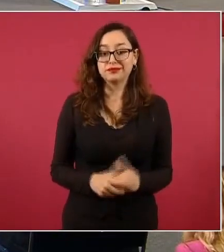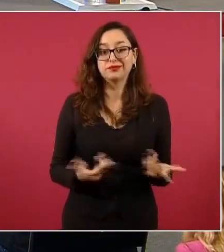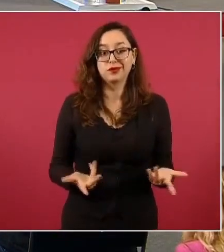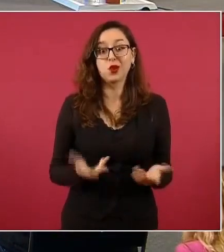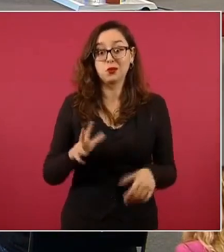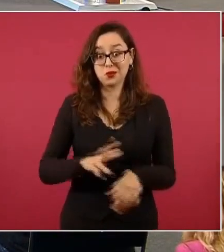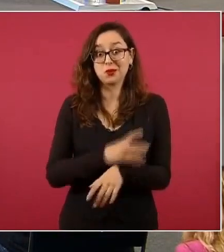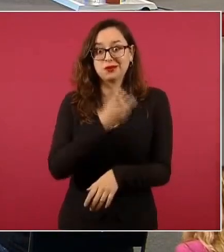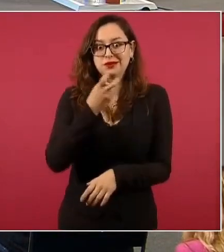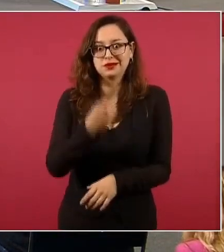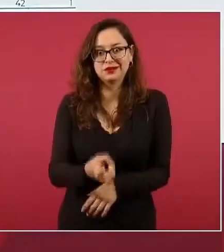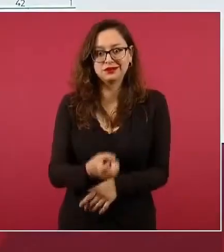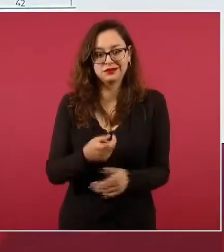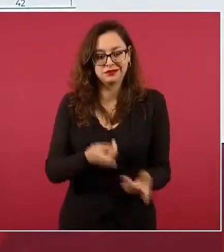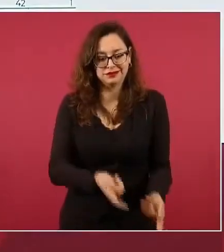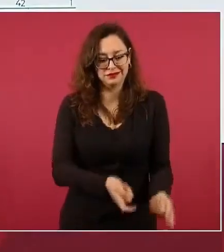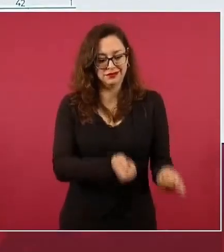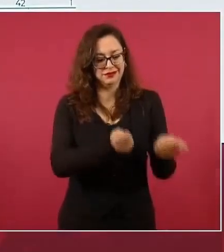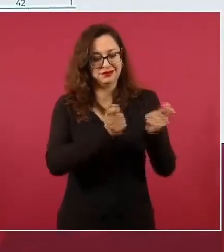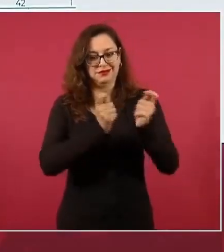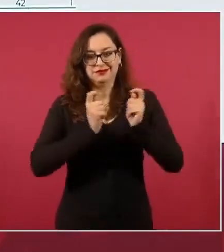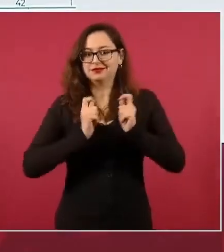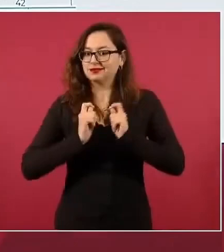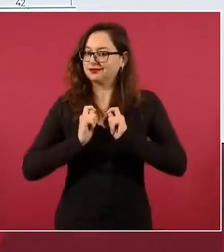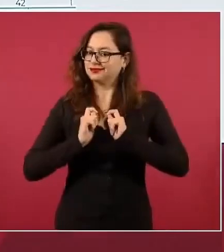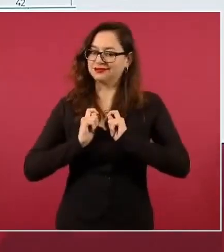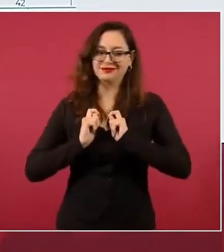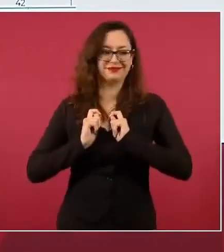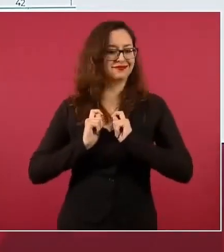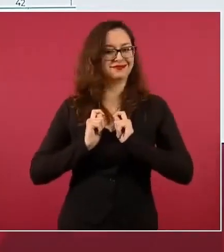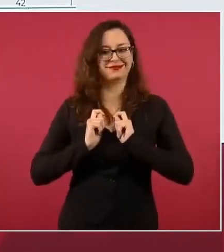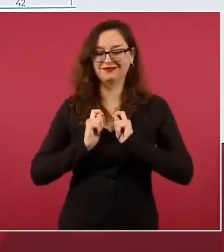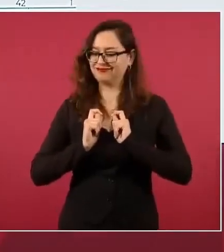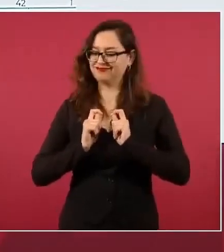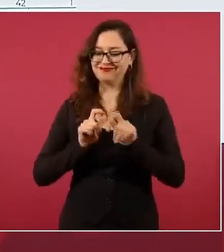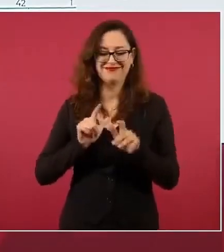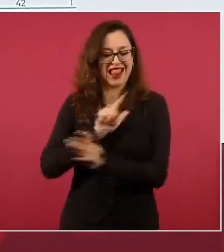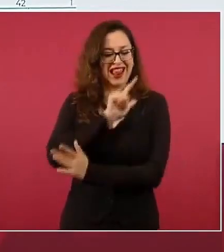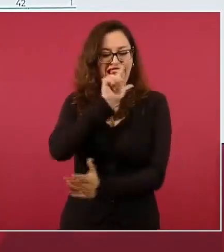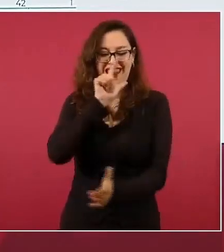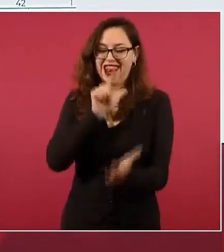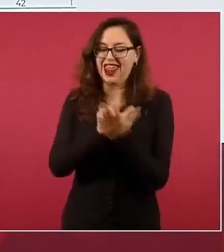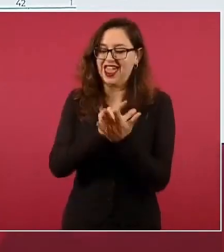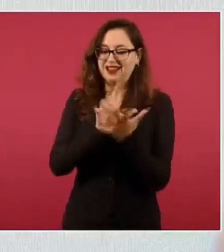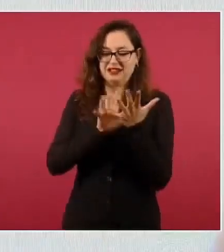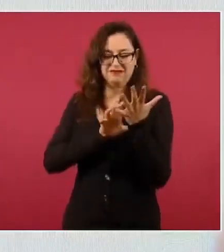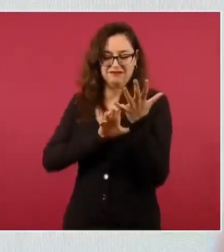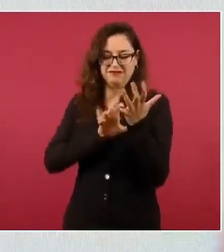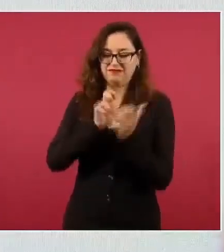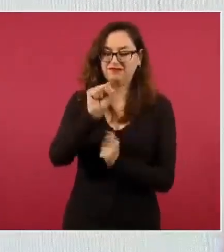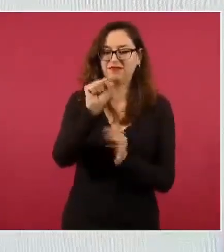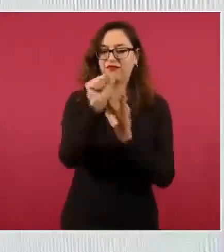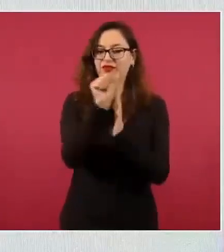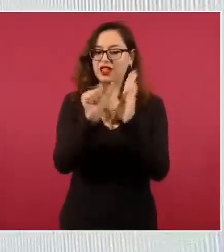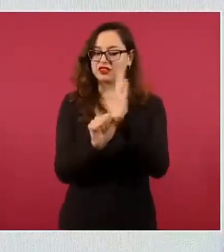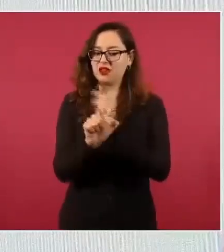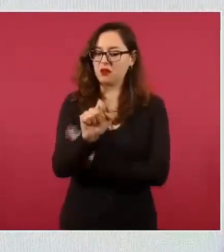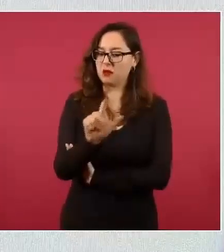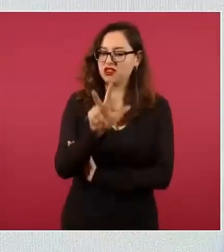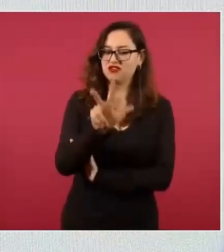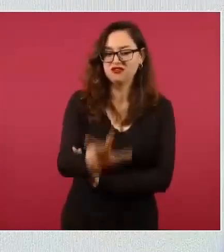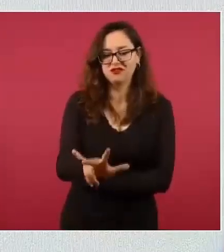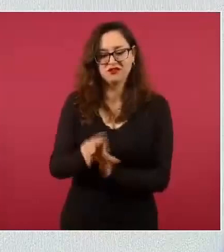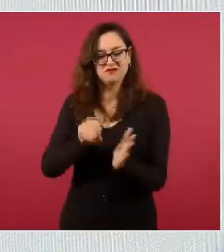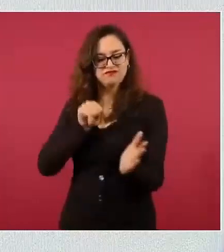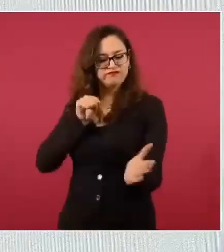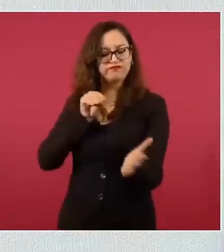ahora en la Constitución, en el artículo 28, se prohíbe la condonación de